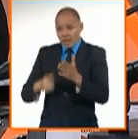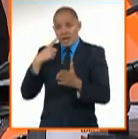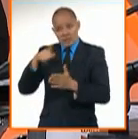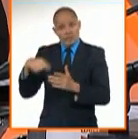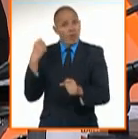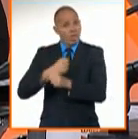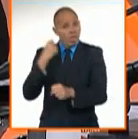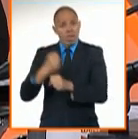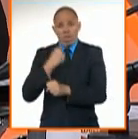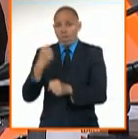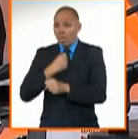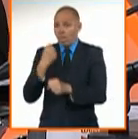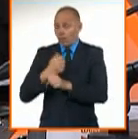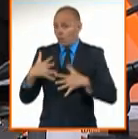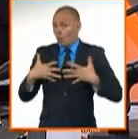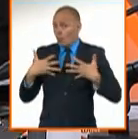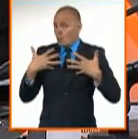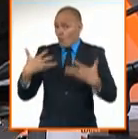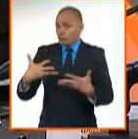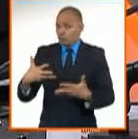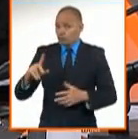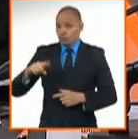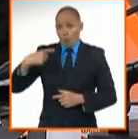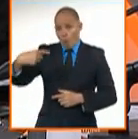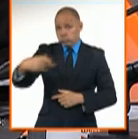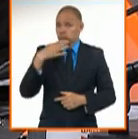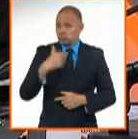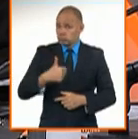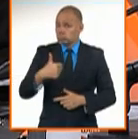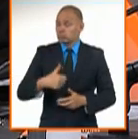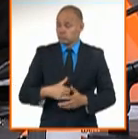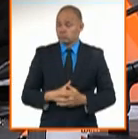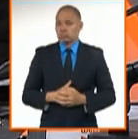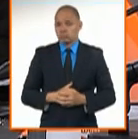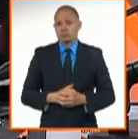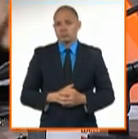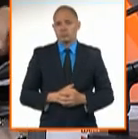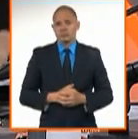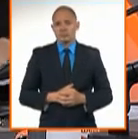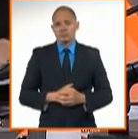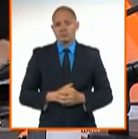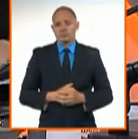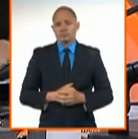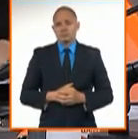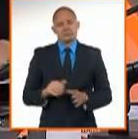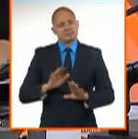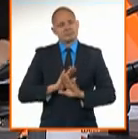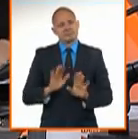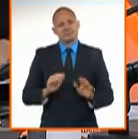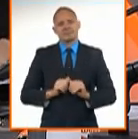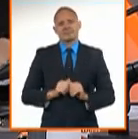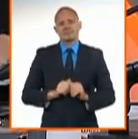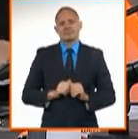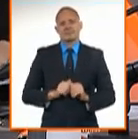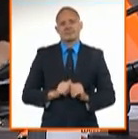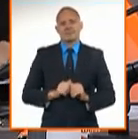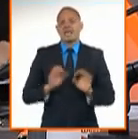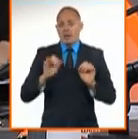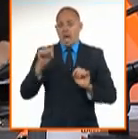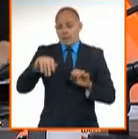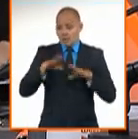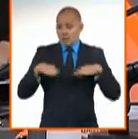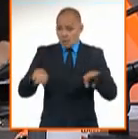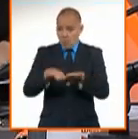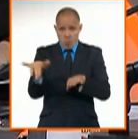trabajan ahora ahora día a día para poder enfrentar esta contingencia nosotros pues estaremos también a disposición en la mesa redonda